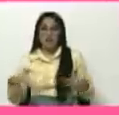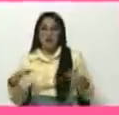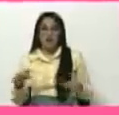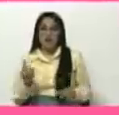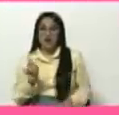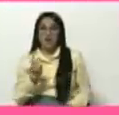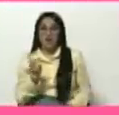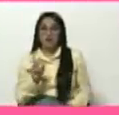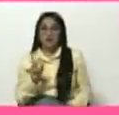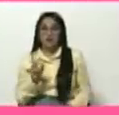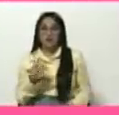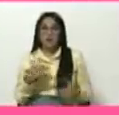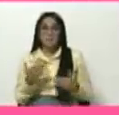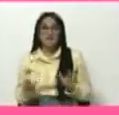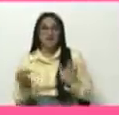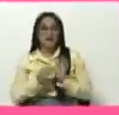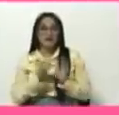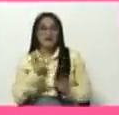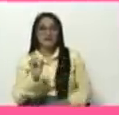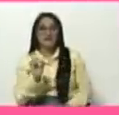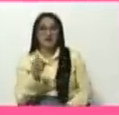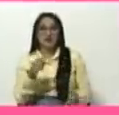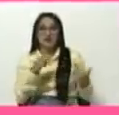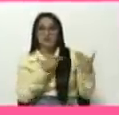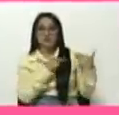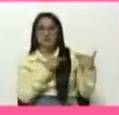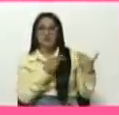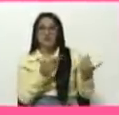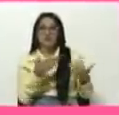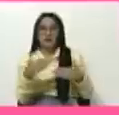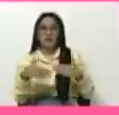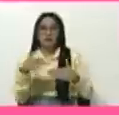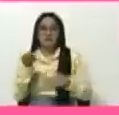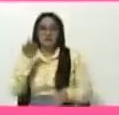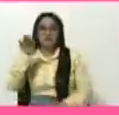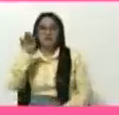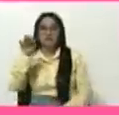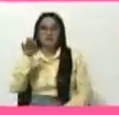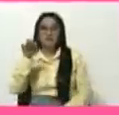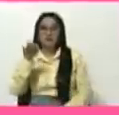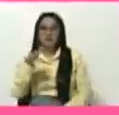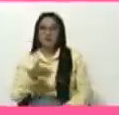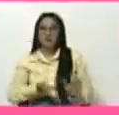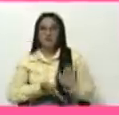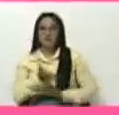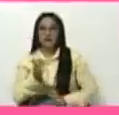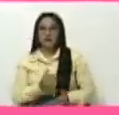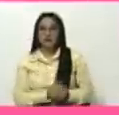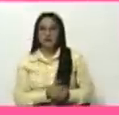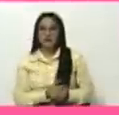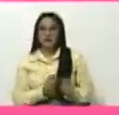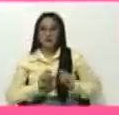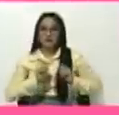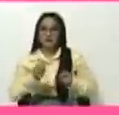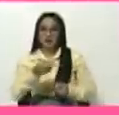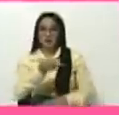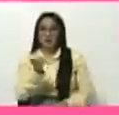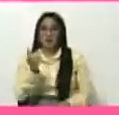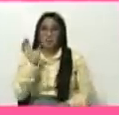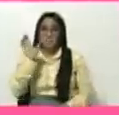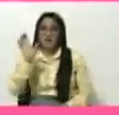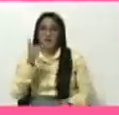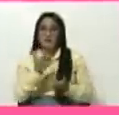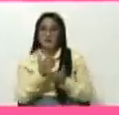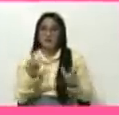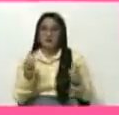que tenga que arrancar de nuevo, y ahí la responsabilidad de la generación que va de salida, entregarle a ustedes una patria